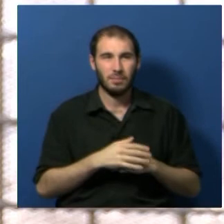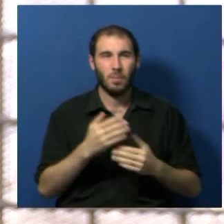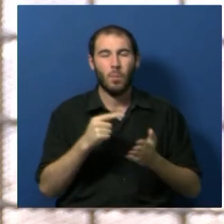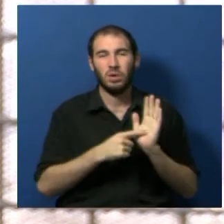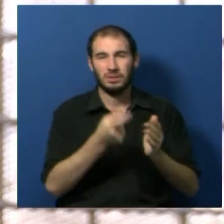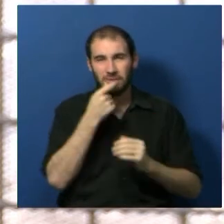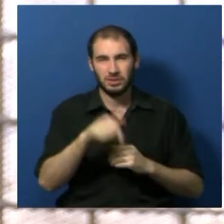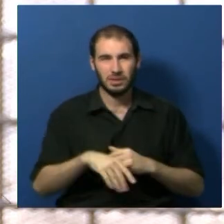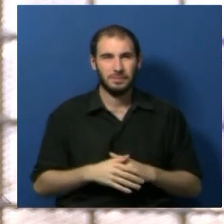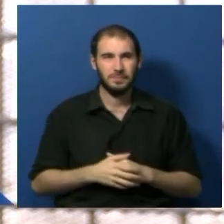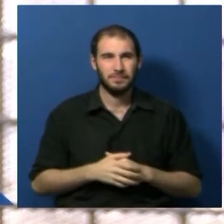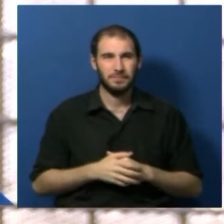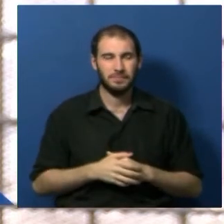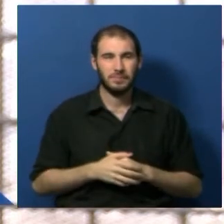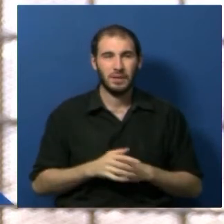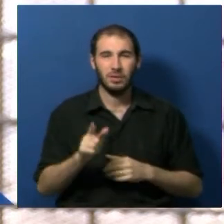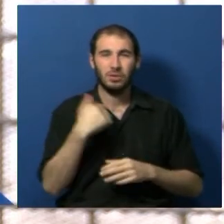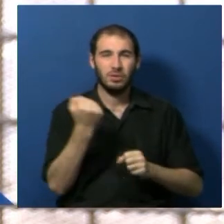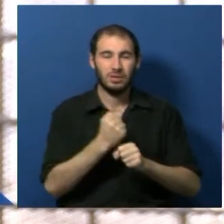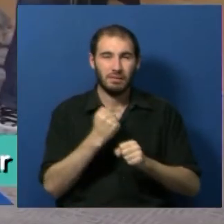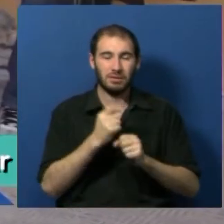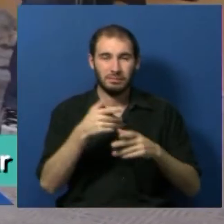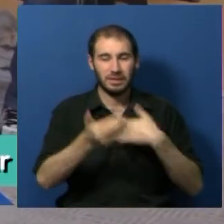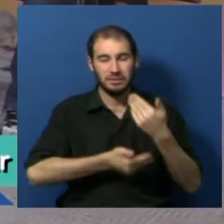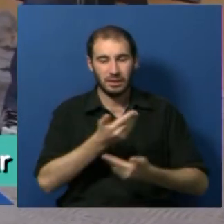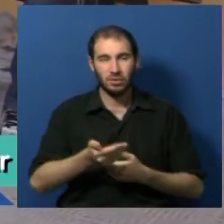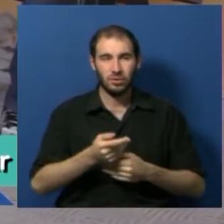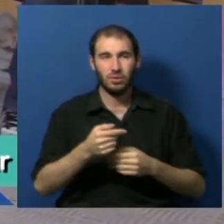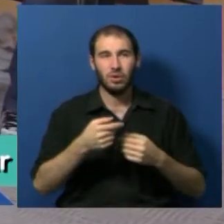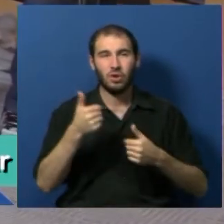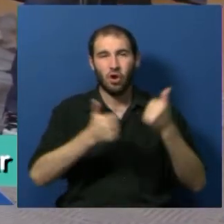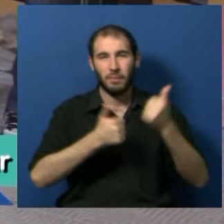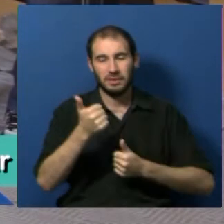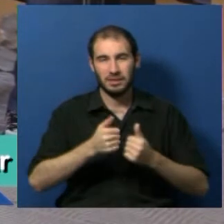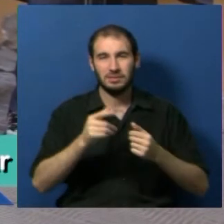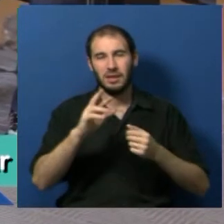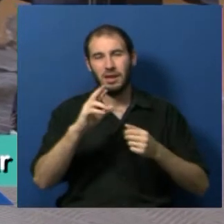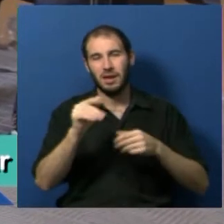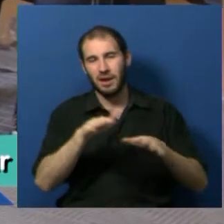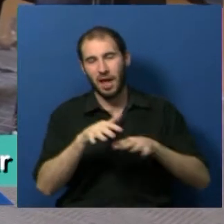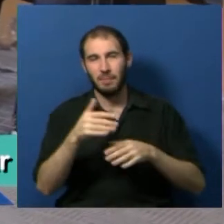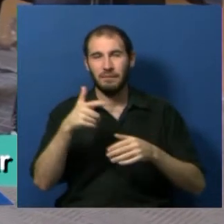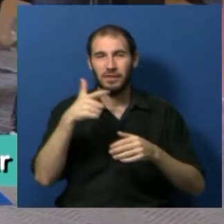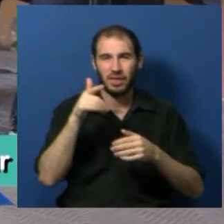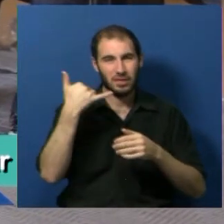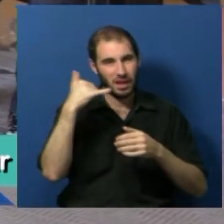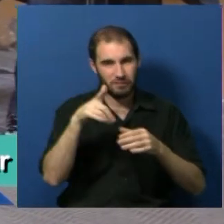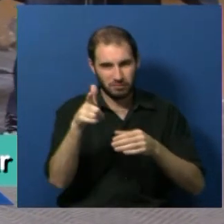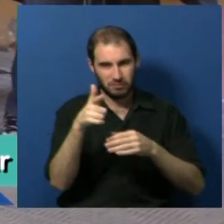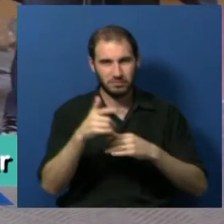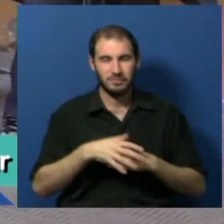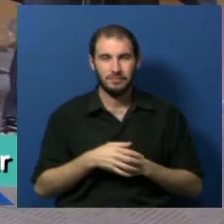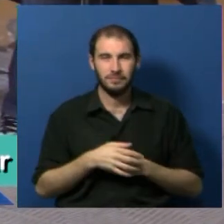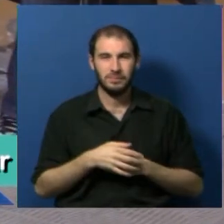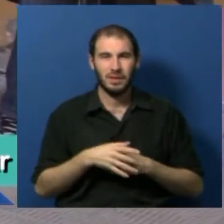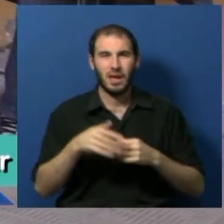la provincia. Y estamos trabajando también en el desarrollo de una serie de concursos, de rap, de videos con el teléfono, uh-huh.